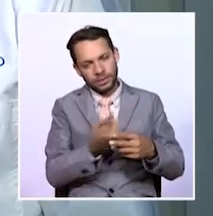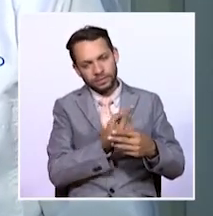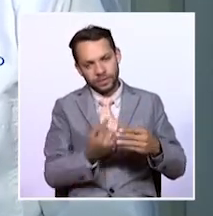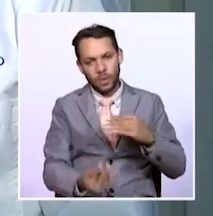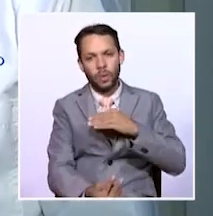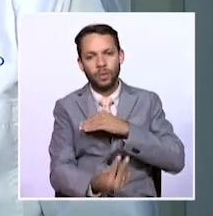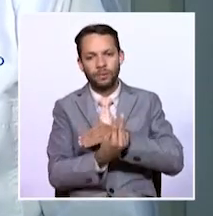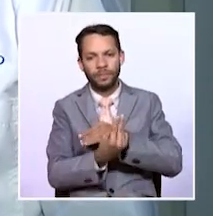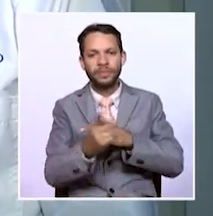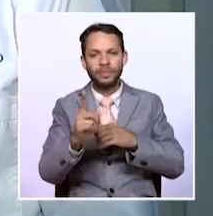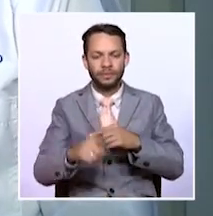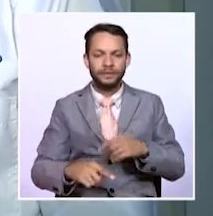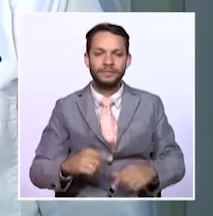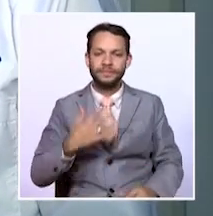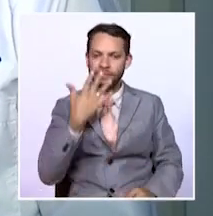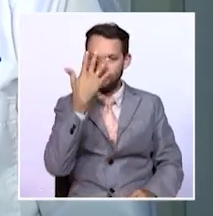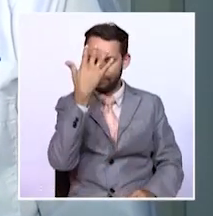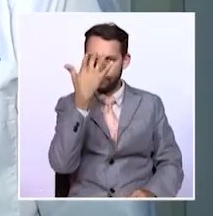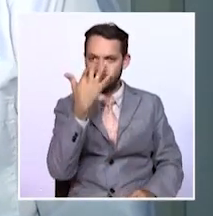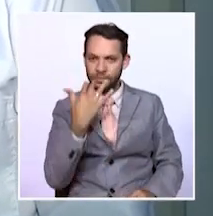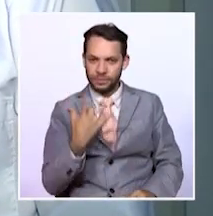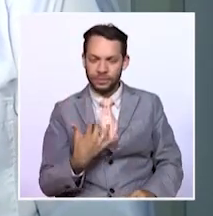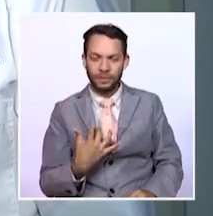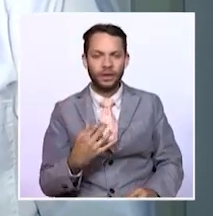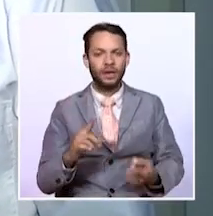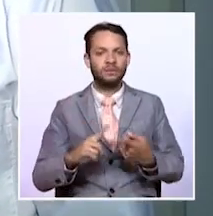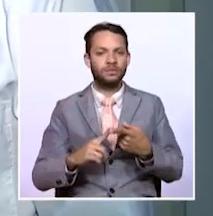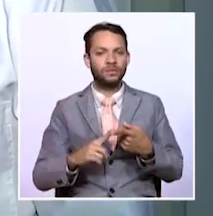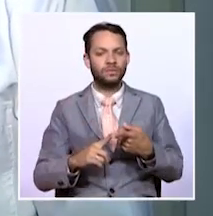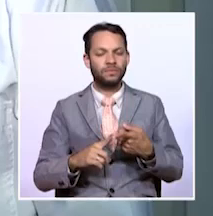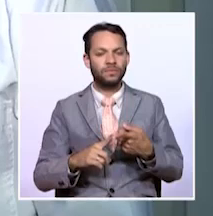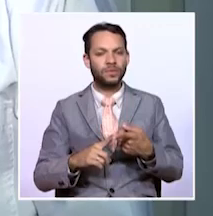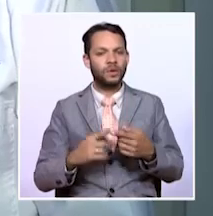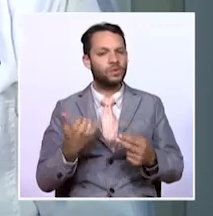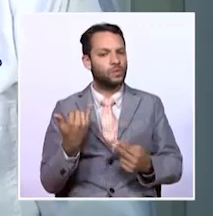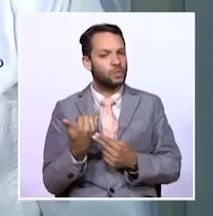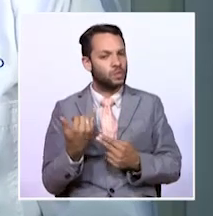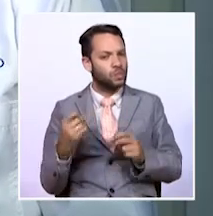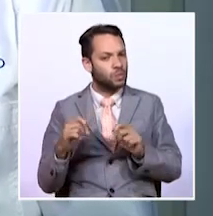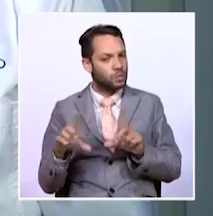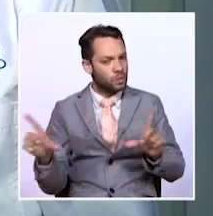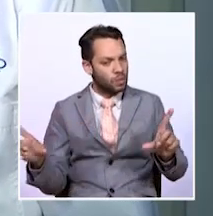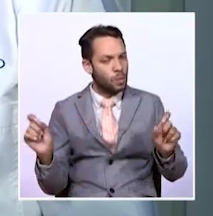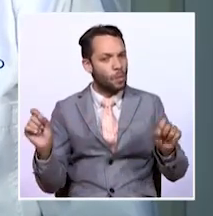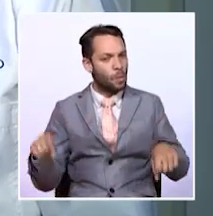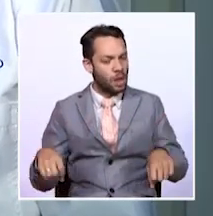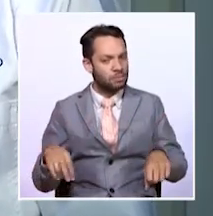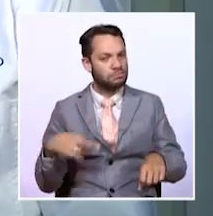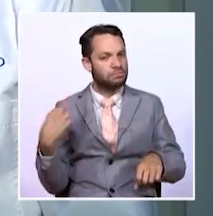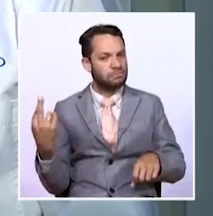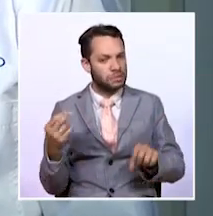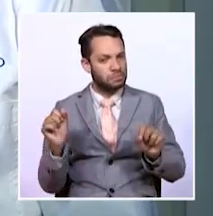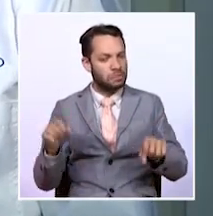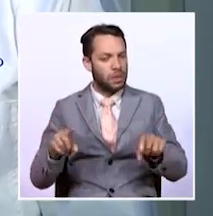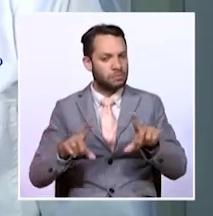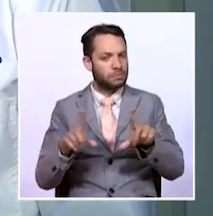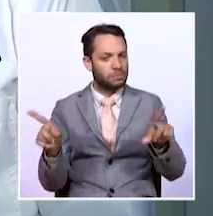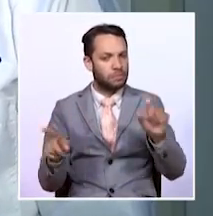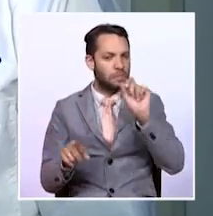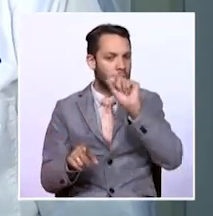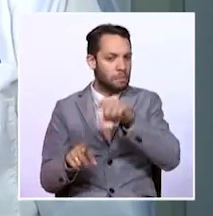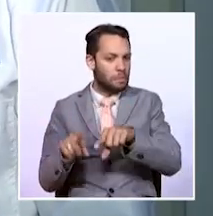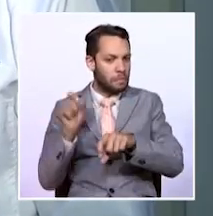sociales, en Facebook, a que expresen sus preguntas, sus dudas acerca de su salud a través